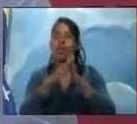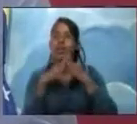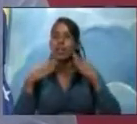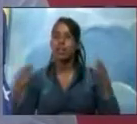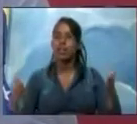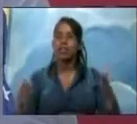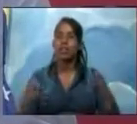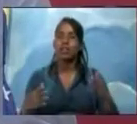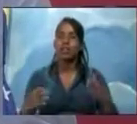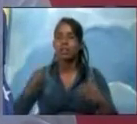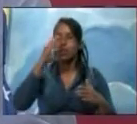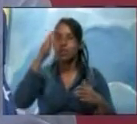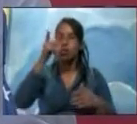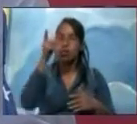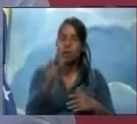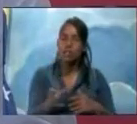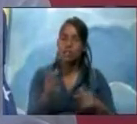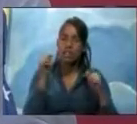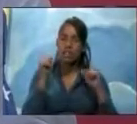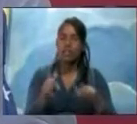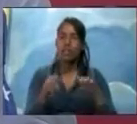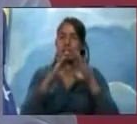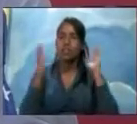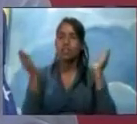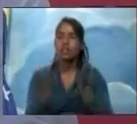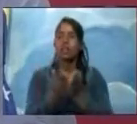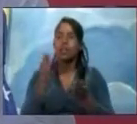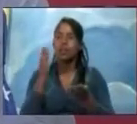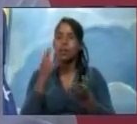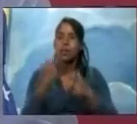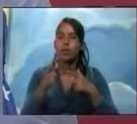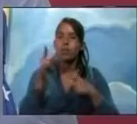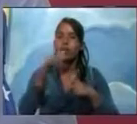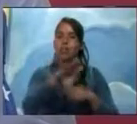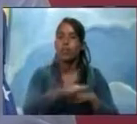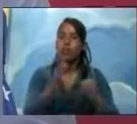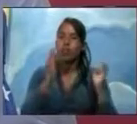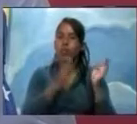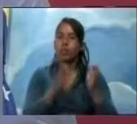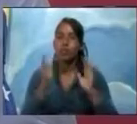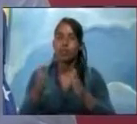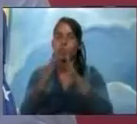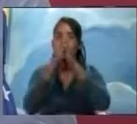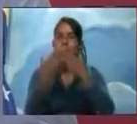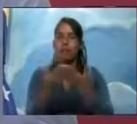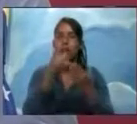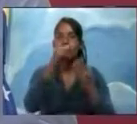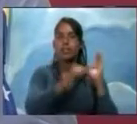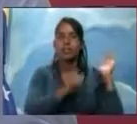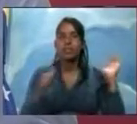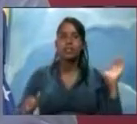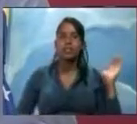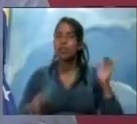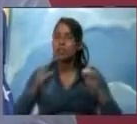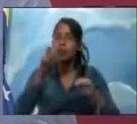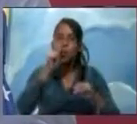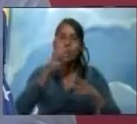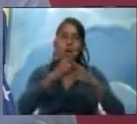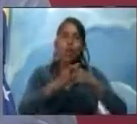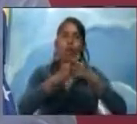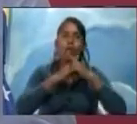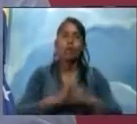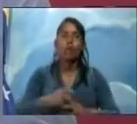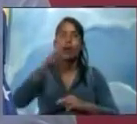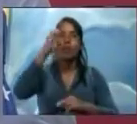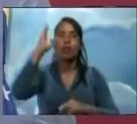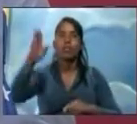que Dios va a hacer acá en esta tierra. Pero Daniel andaba conforme a la palabra del Señor. Daniel honraba a Dios